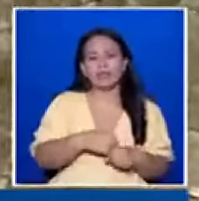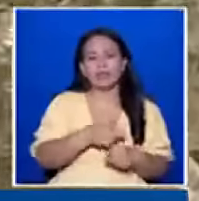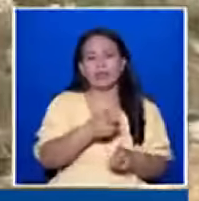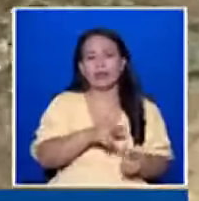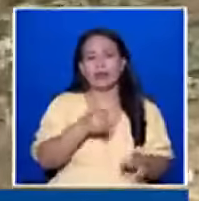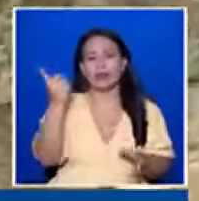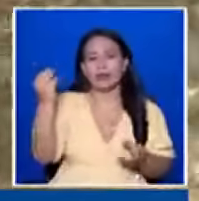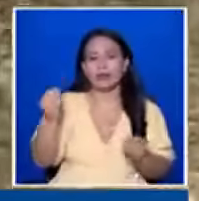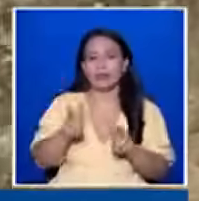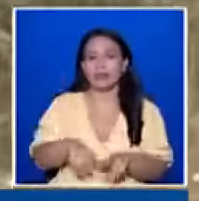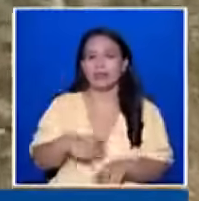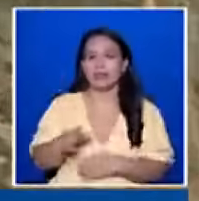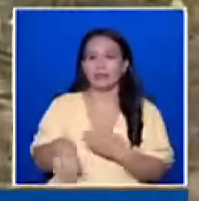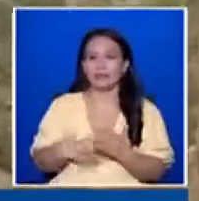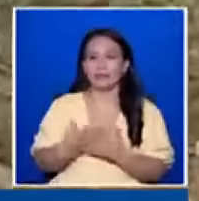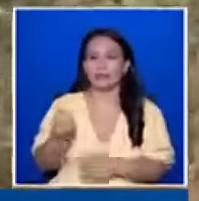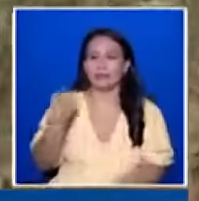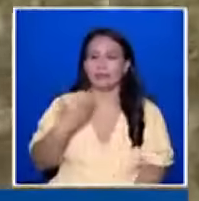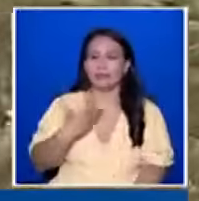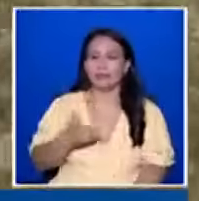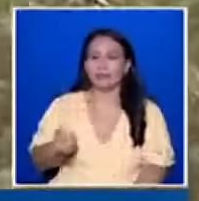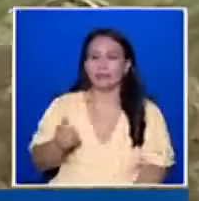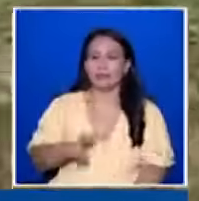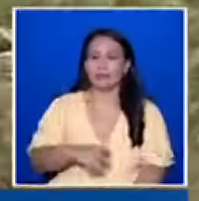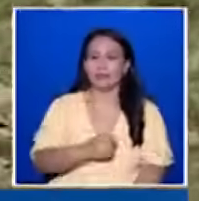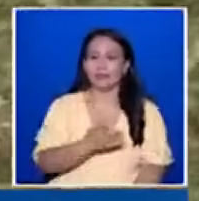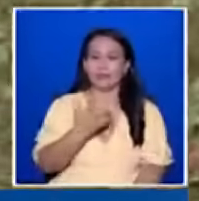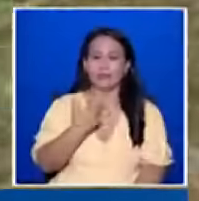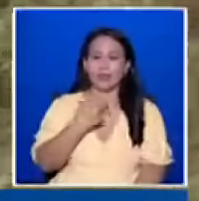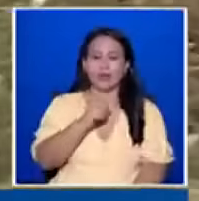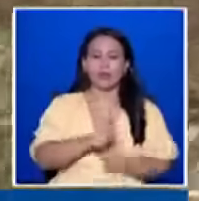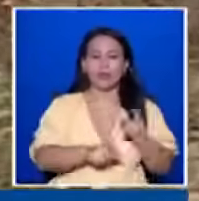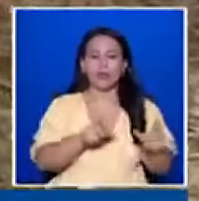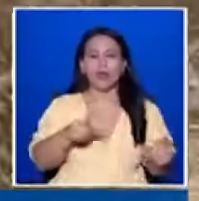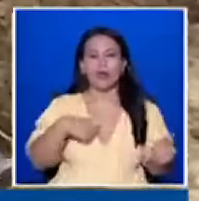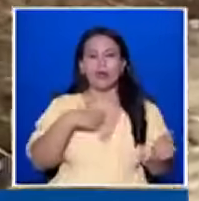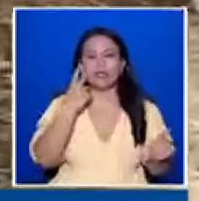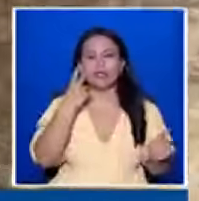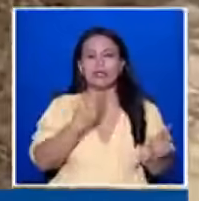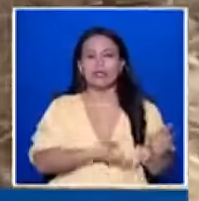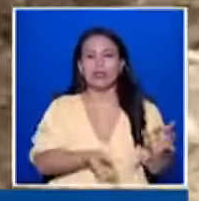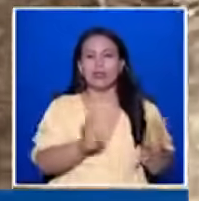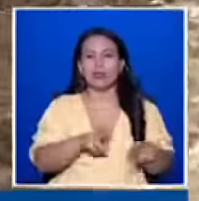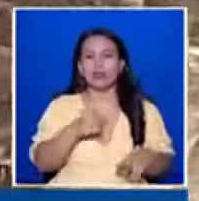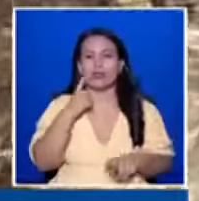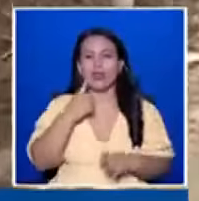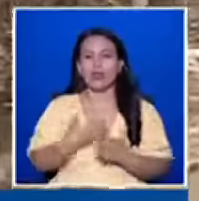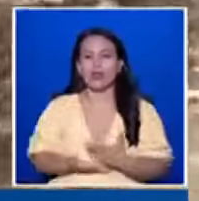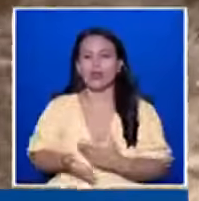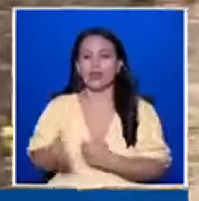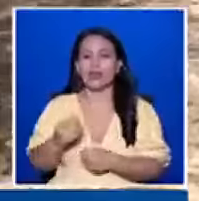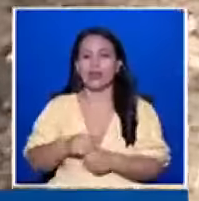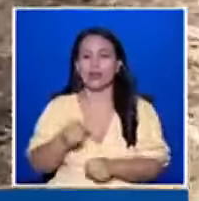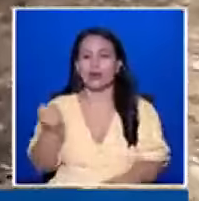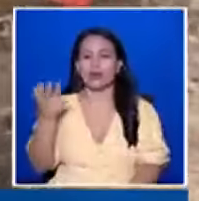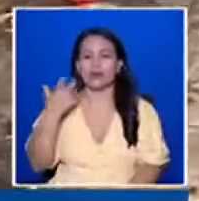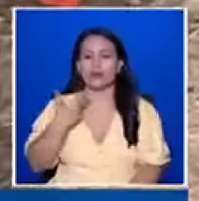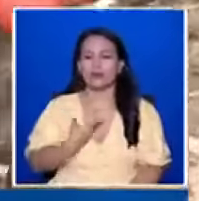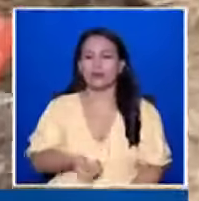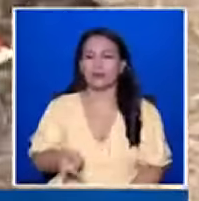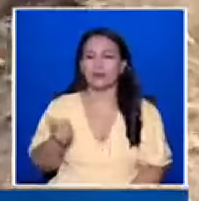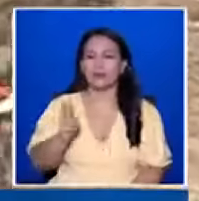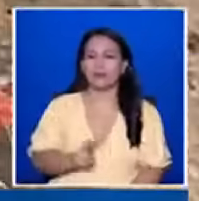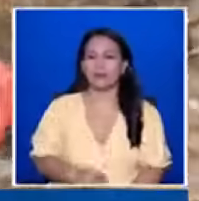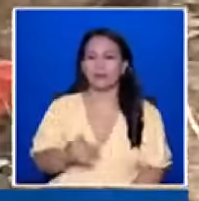se inunde más la ciudad. De lado acá estamos con algunas personas que justamente están al pie y trabajan al pie de esa zanja que